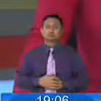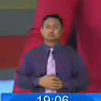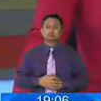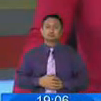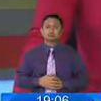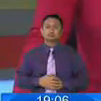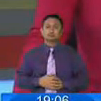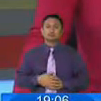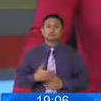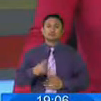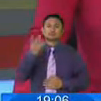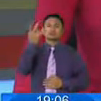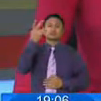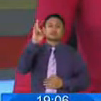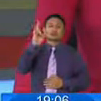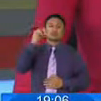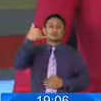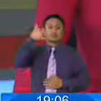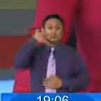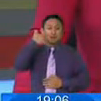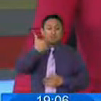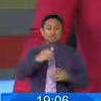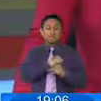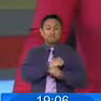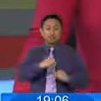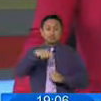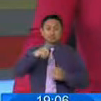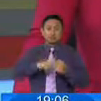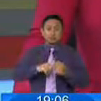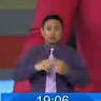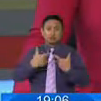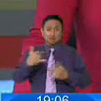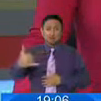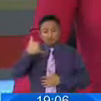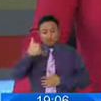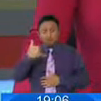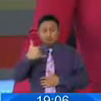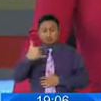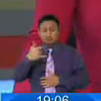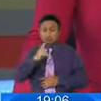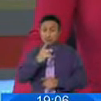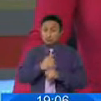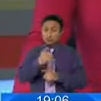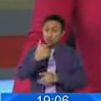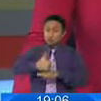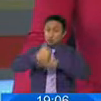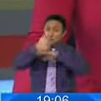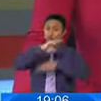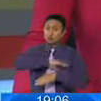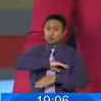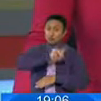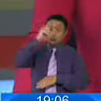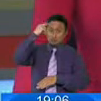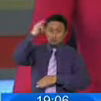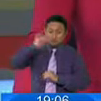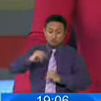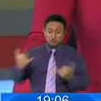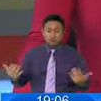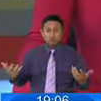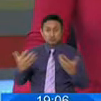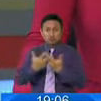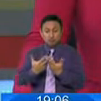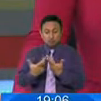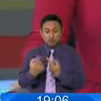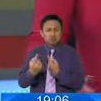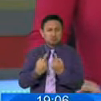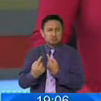Y más de 17 amenazas de bombas se han registrado en la ciudad de Quito, por lo que las autoridades municipales y de gobierno participan en mesas